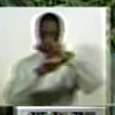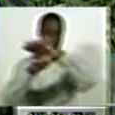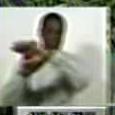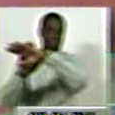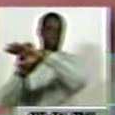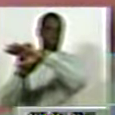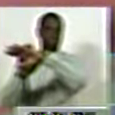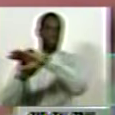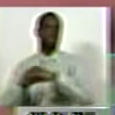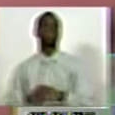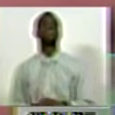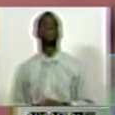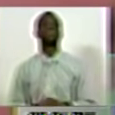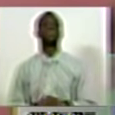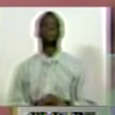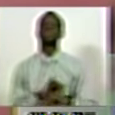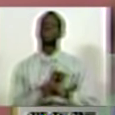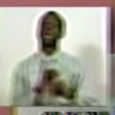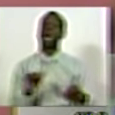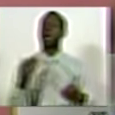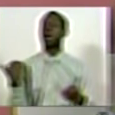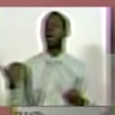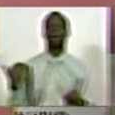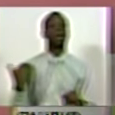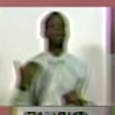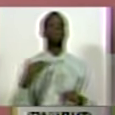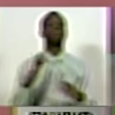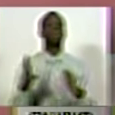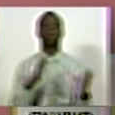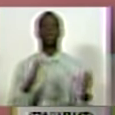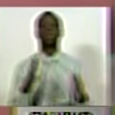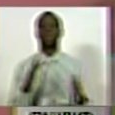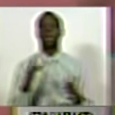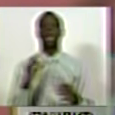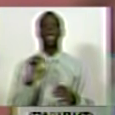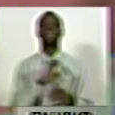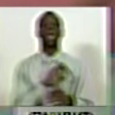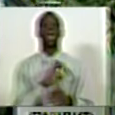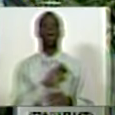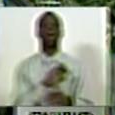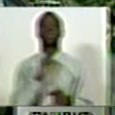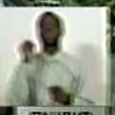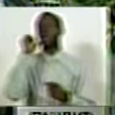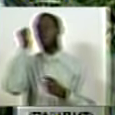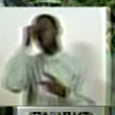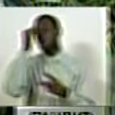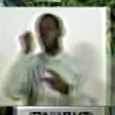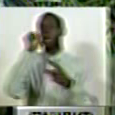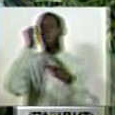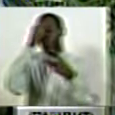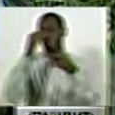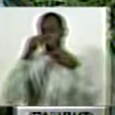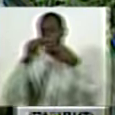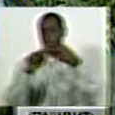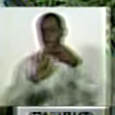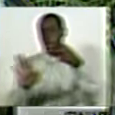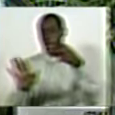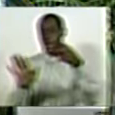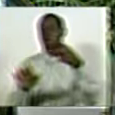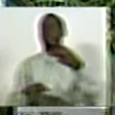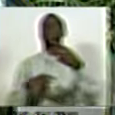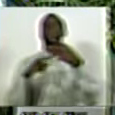Venezuela ya llevamos dos fines de semana de enero el carnet de la patria se